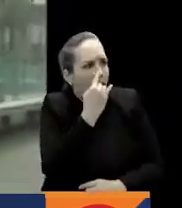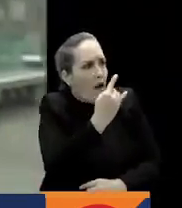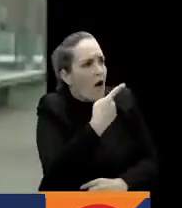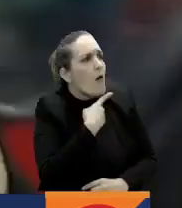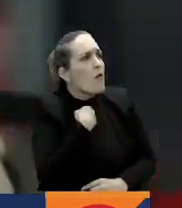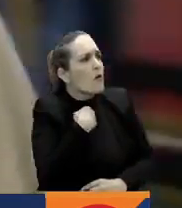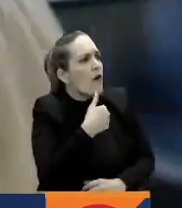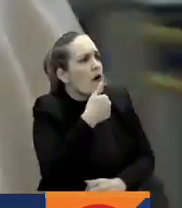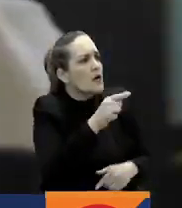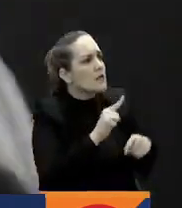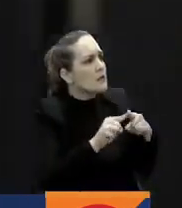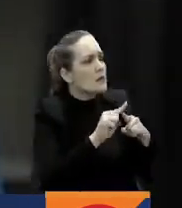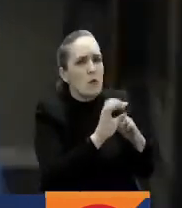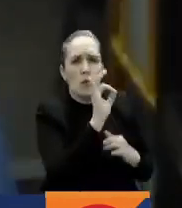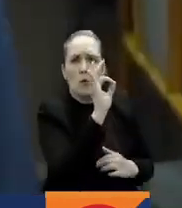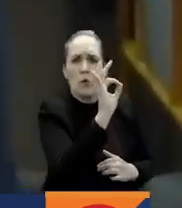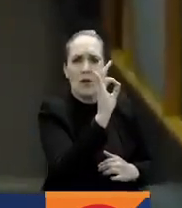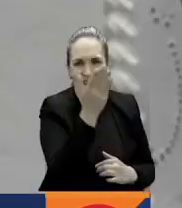los usuarios.